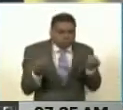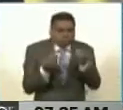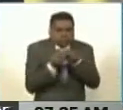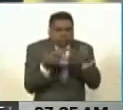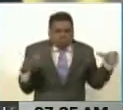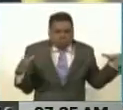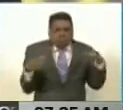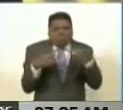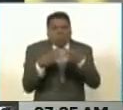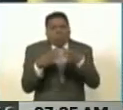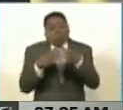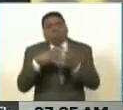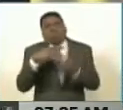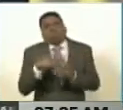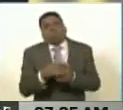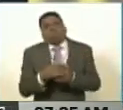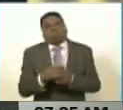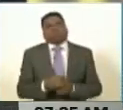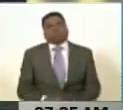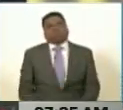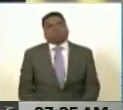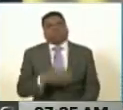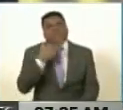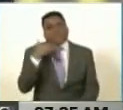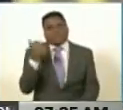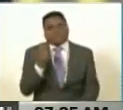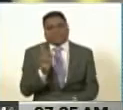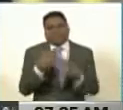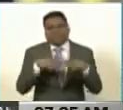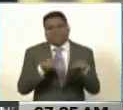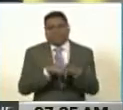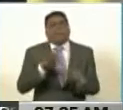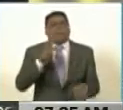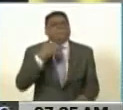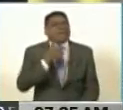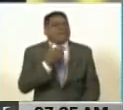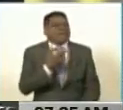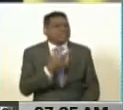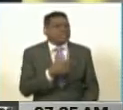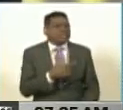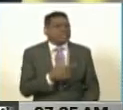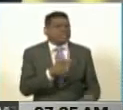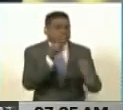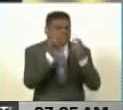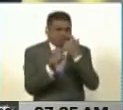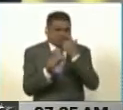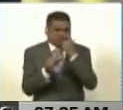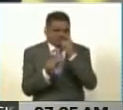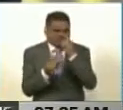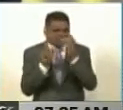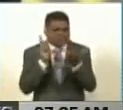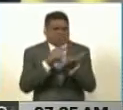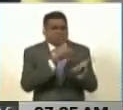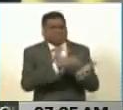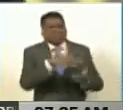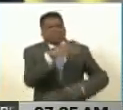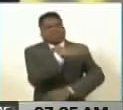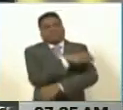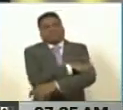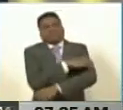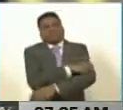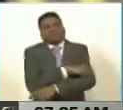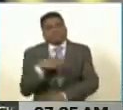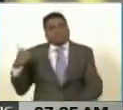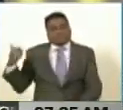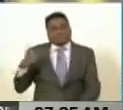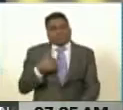¿no? Pareciera más bien un vocero de un factor político, en este caso, de la mesa de la Unidad Democrática. Yo creo